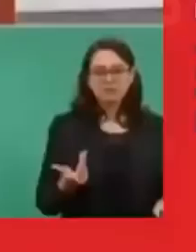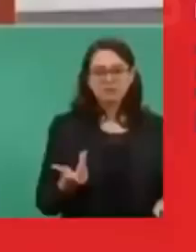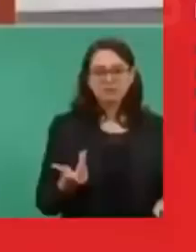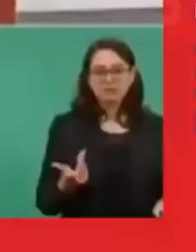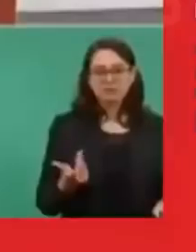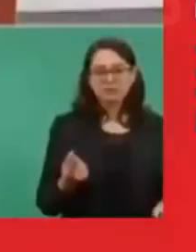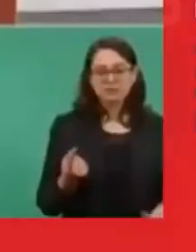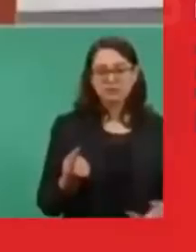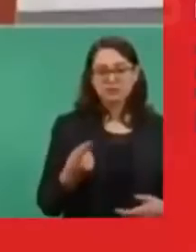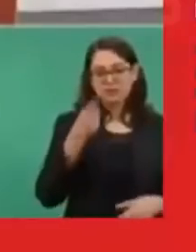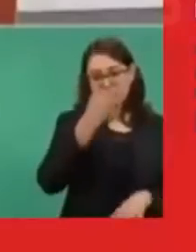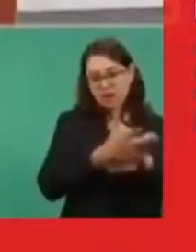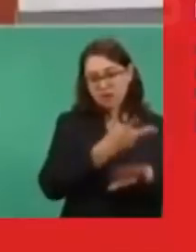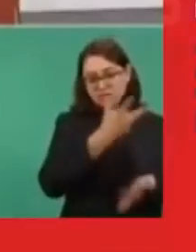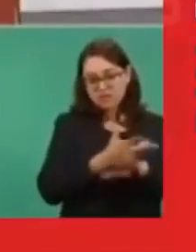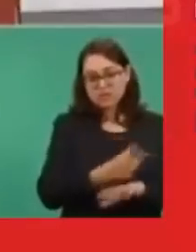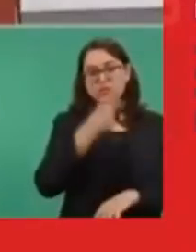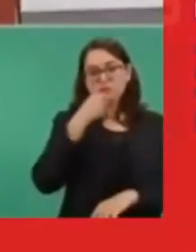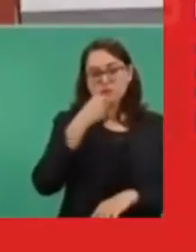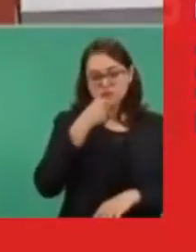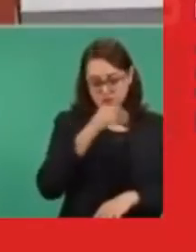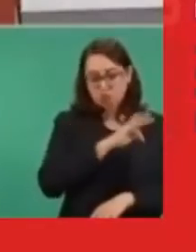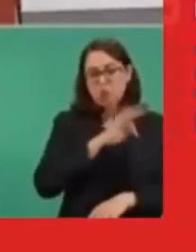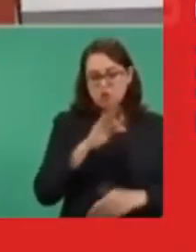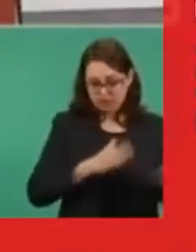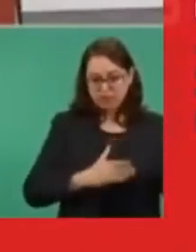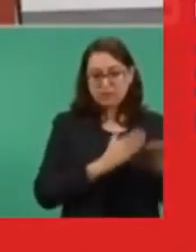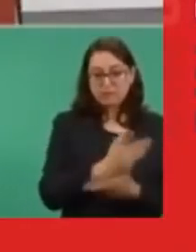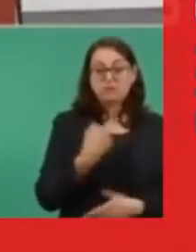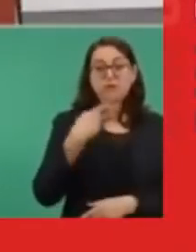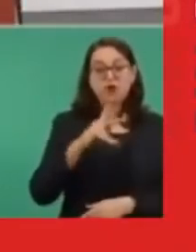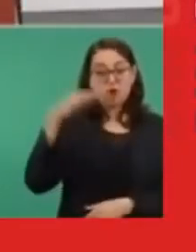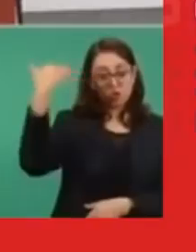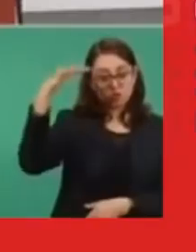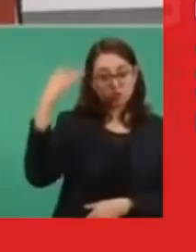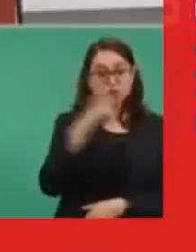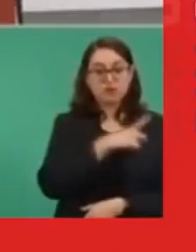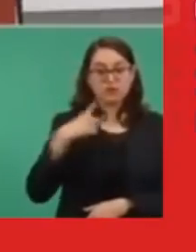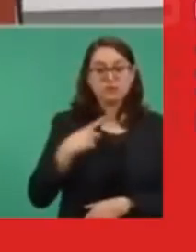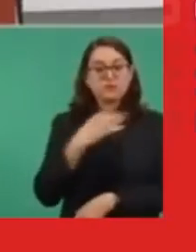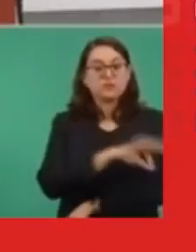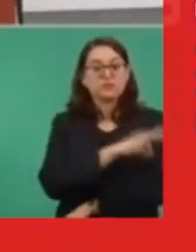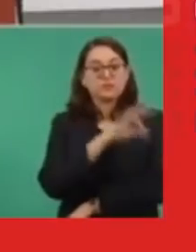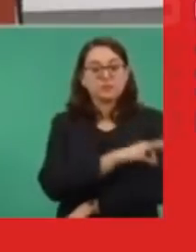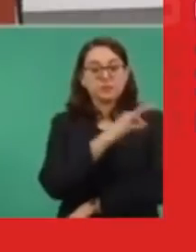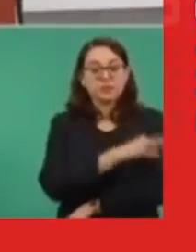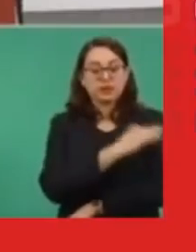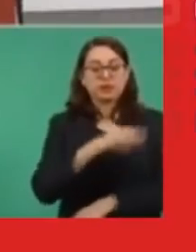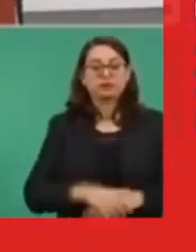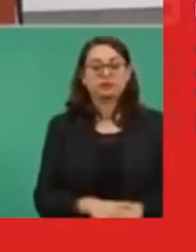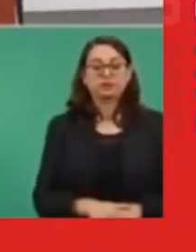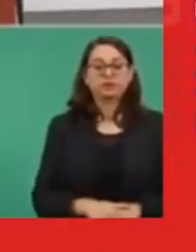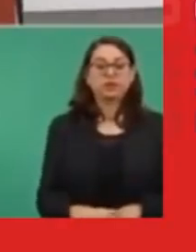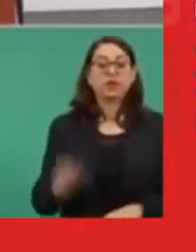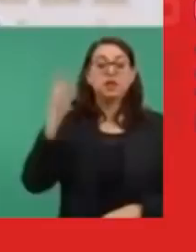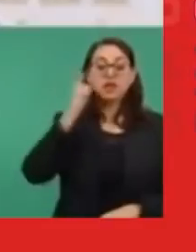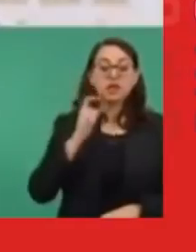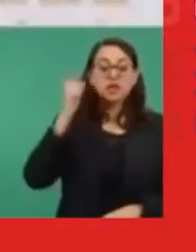escuchen. Abajo, ¿qué es? Toma control en Guerrero. Papá